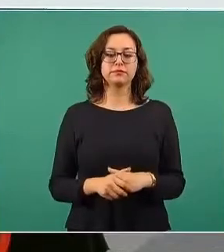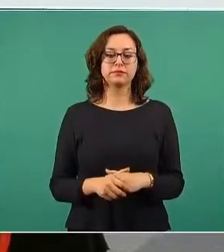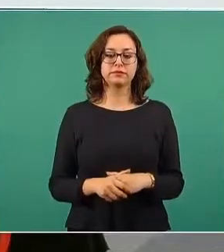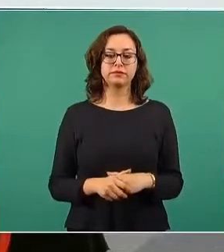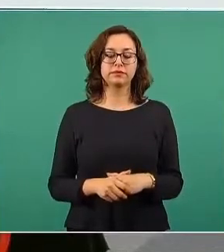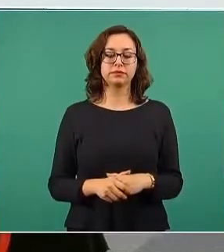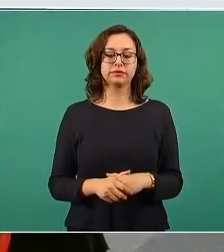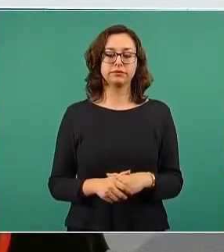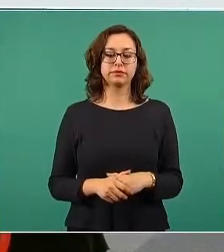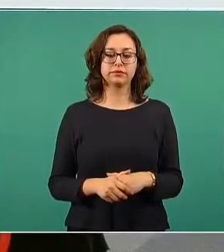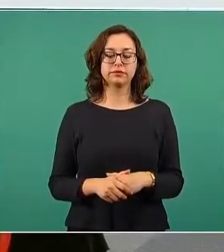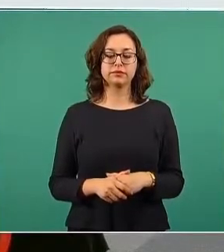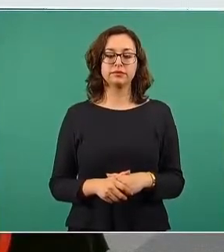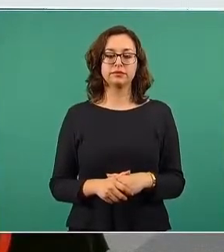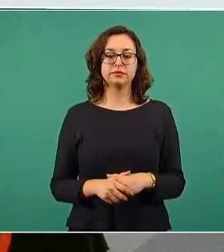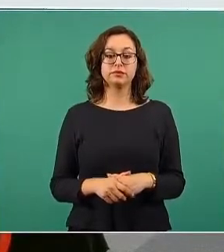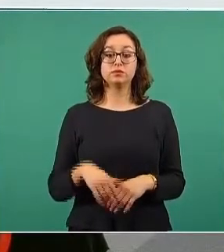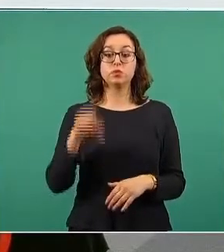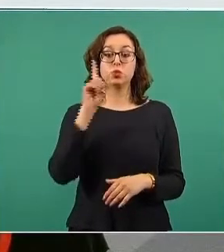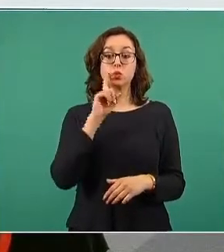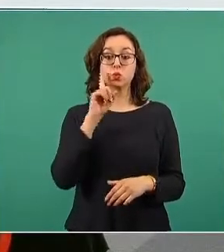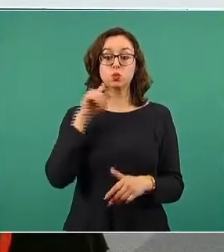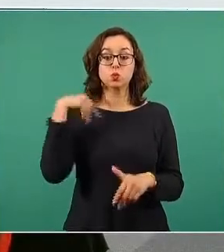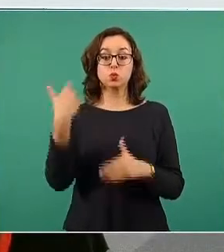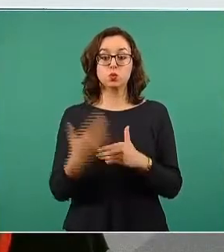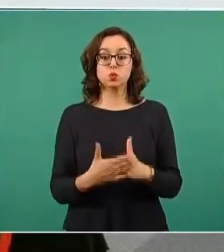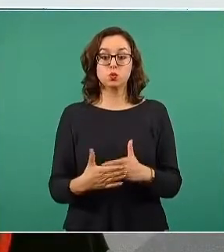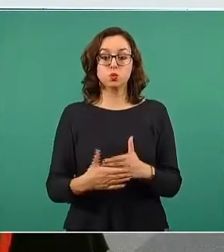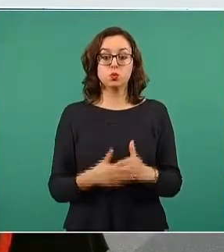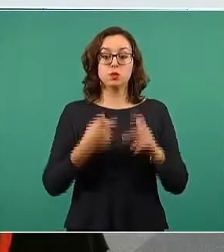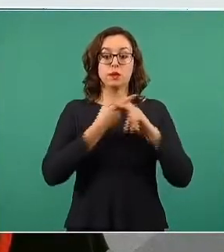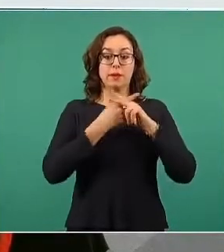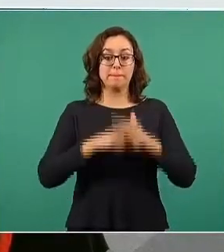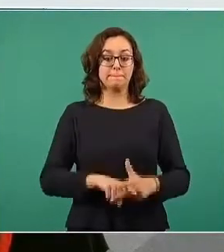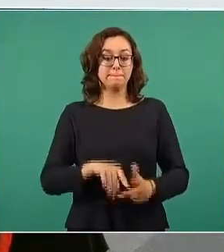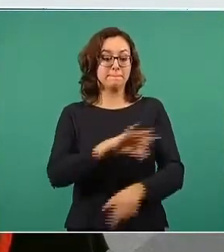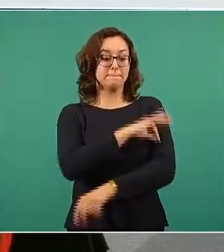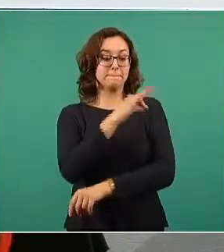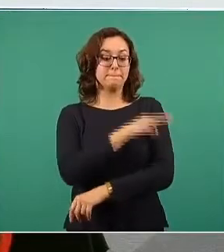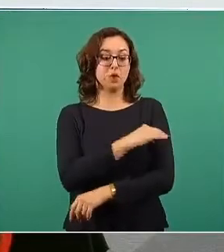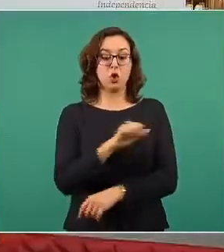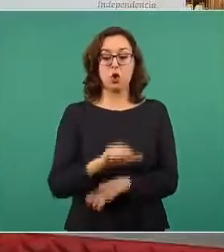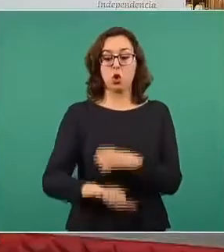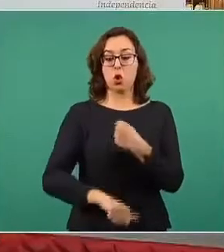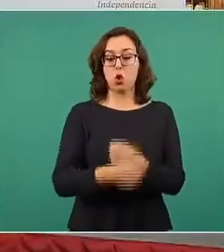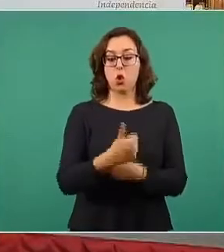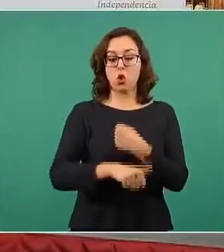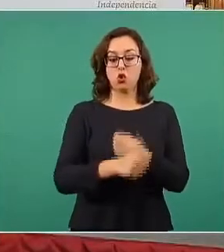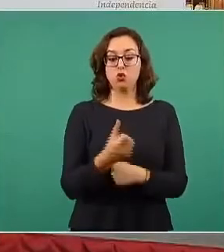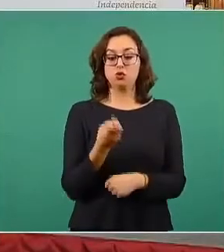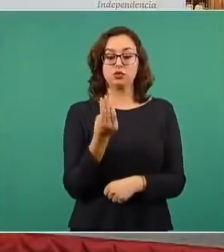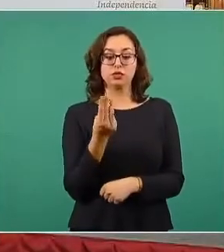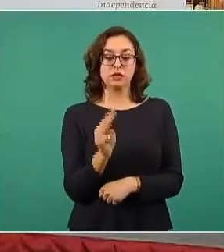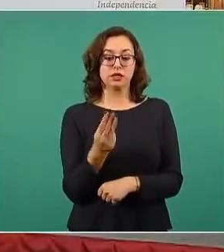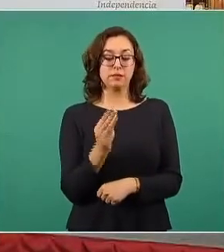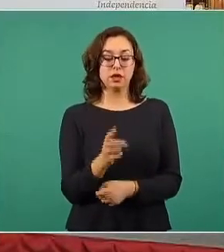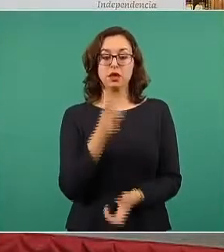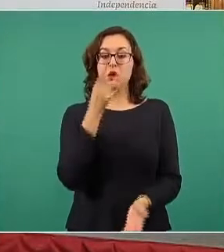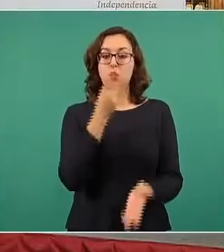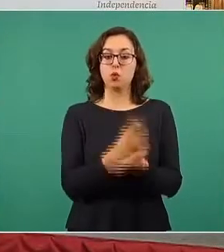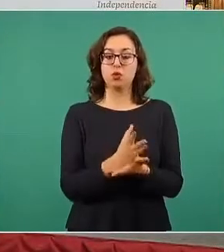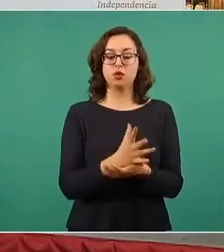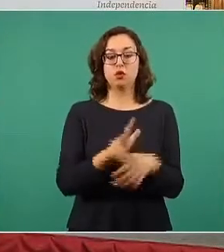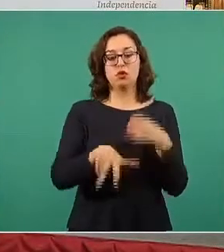coronavirus.salud.gov.mx. La vacunación a embarazadas empezó el 11 de mayo. El 11 de mayo tuvimos solamente 13 mujeres